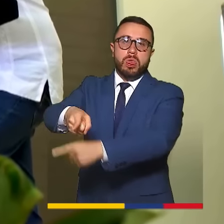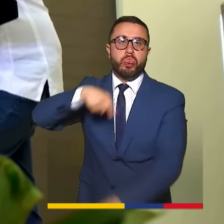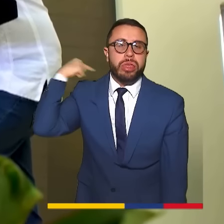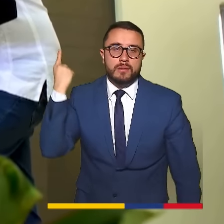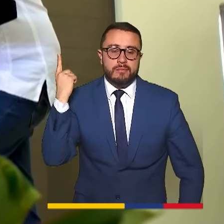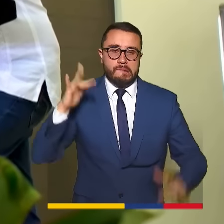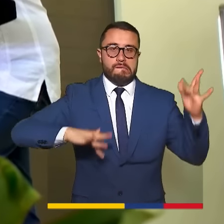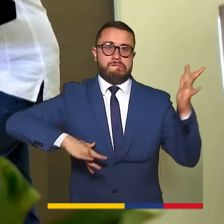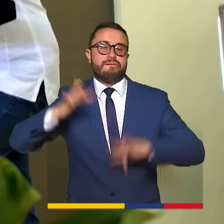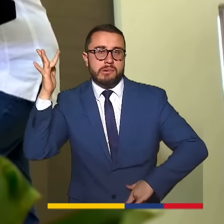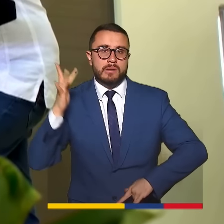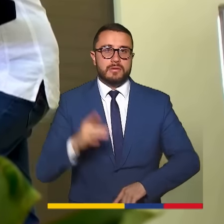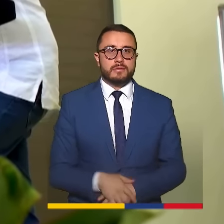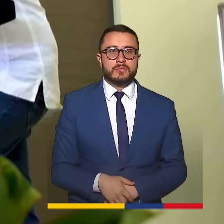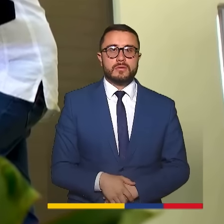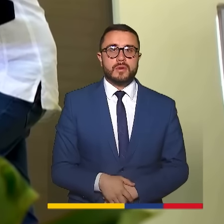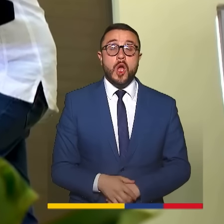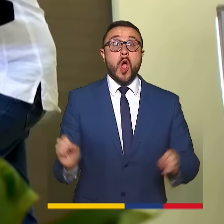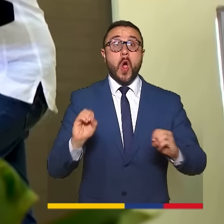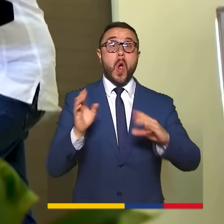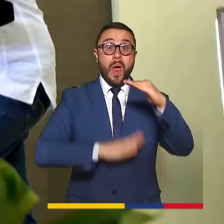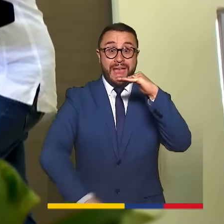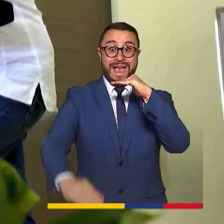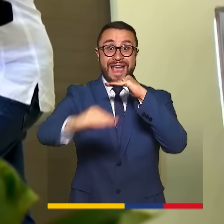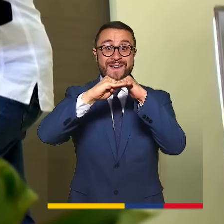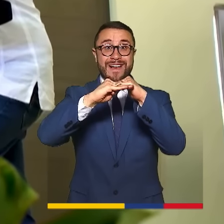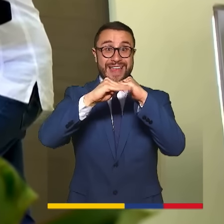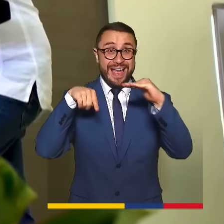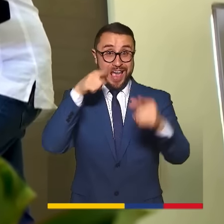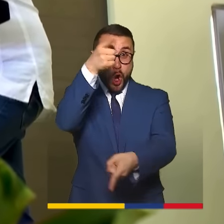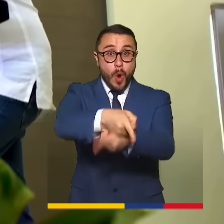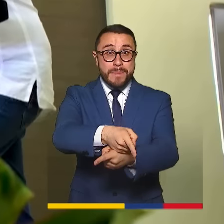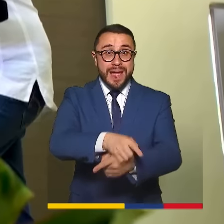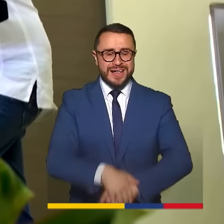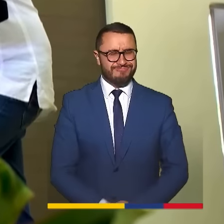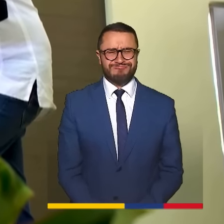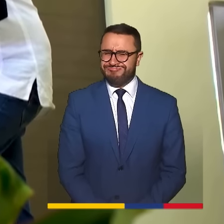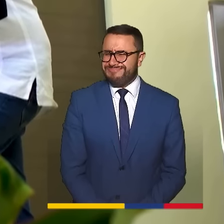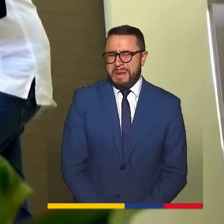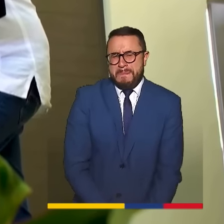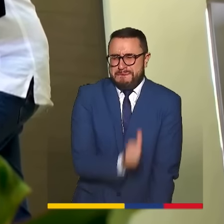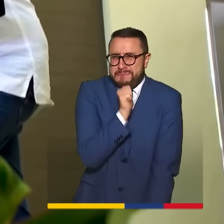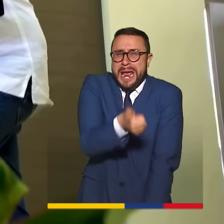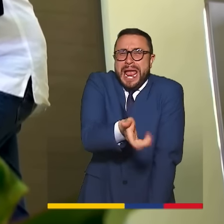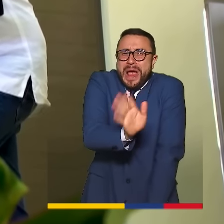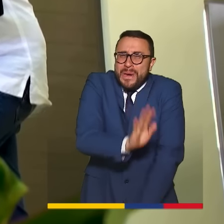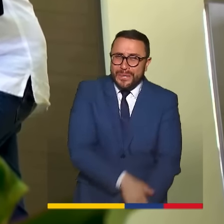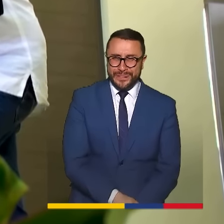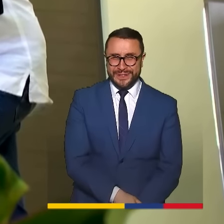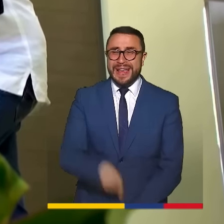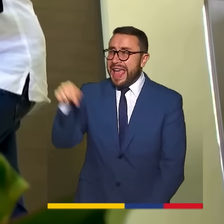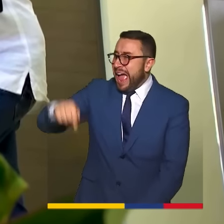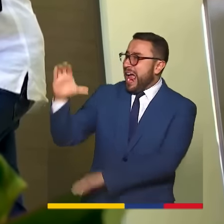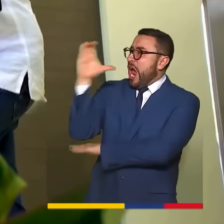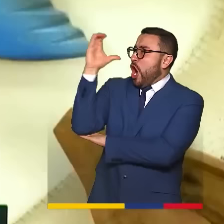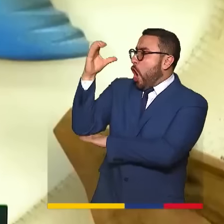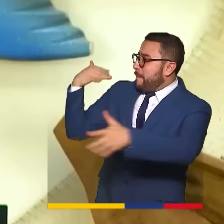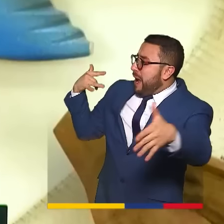La palabra igualdad ni se diga hasta el día de hoy. Al hablar de igualdad en Colombia suena